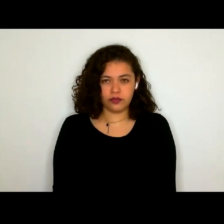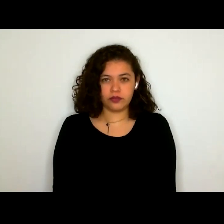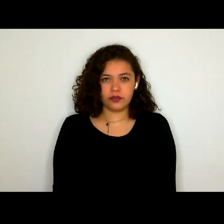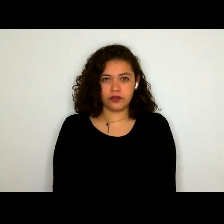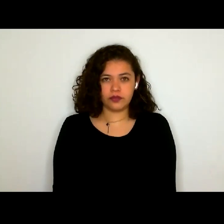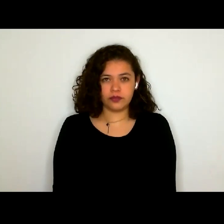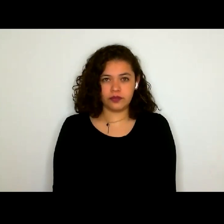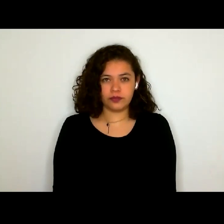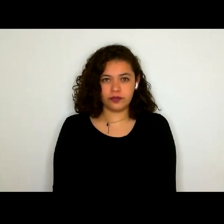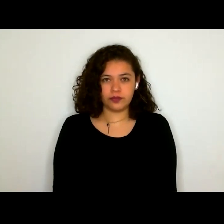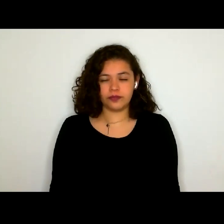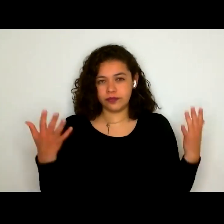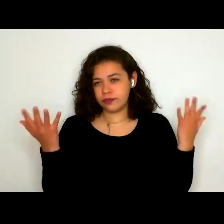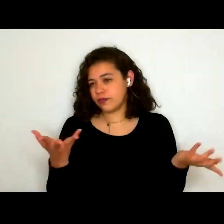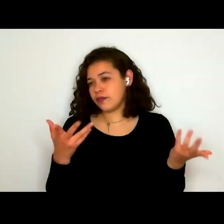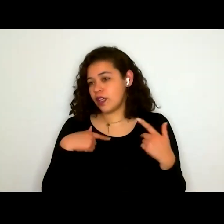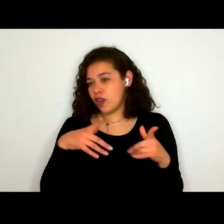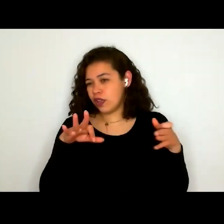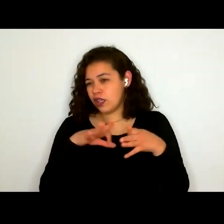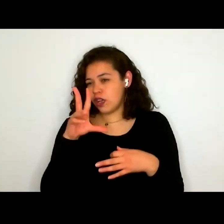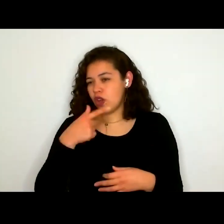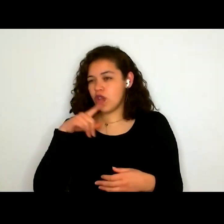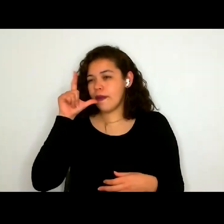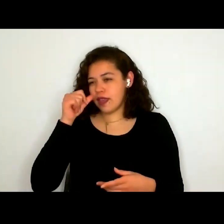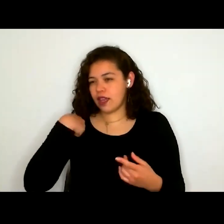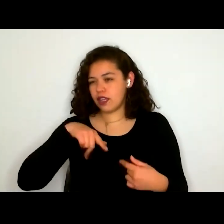Híjole, bueno, no los tengo a la mano, se los presento mañana.